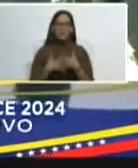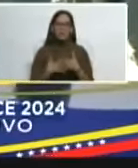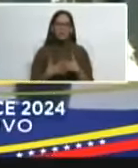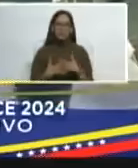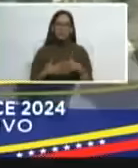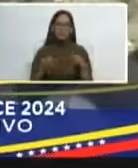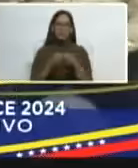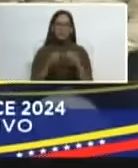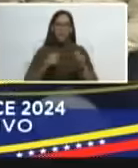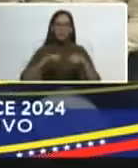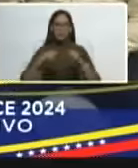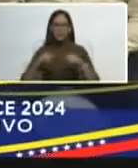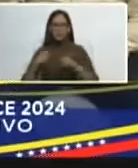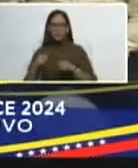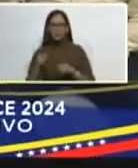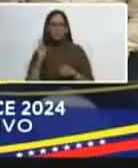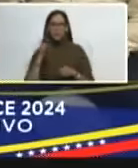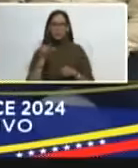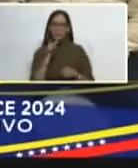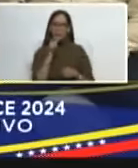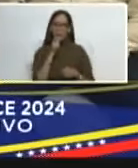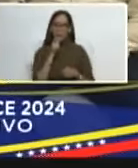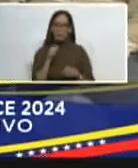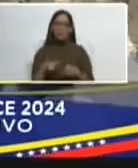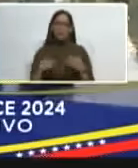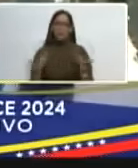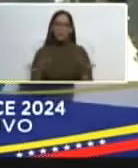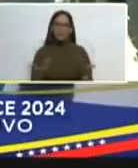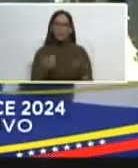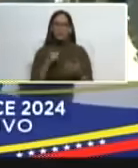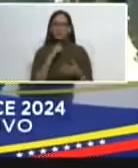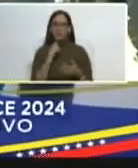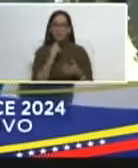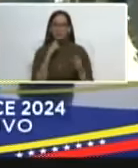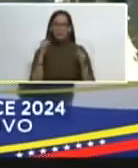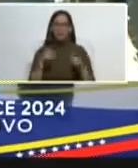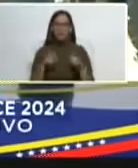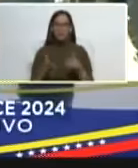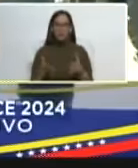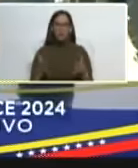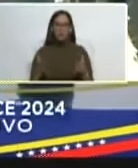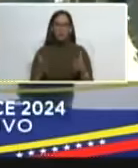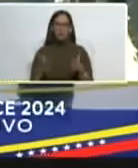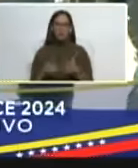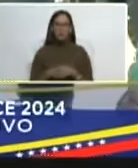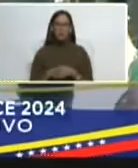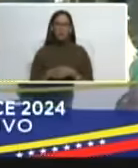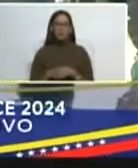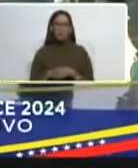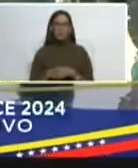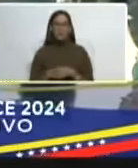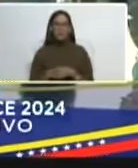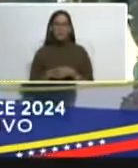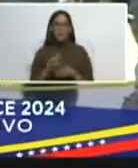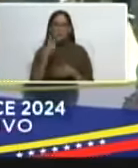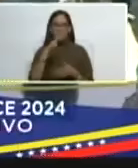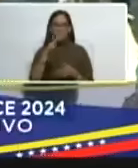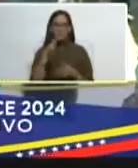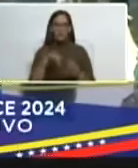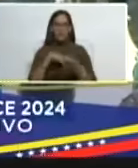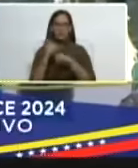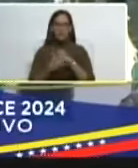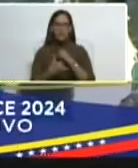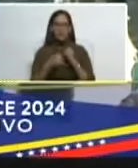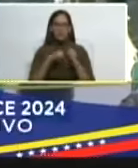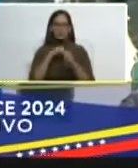comercializador. Si usted me pregunta cuál ha sido la clave de estos logros, por supuesto la visión fija en un proyecto